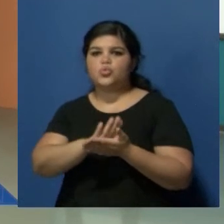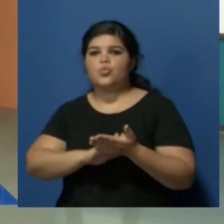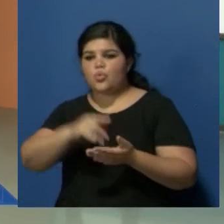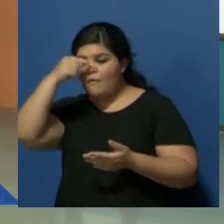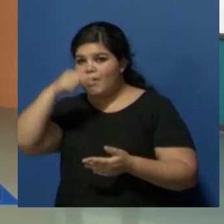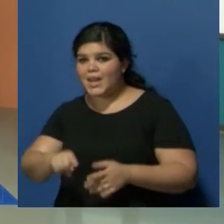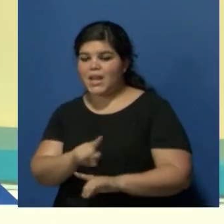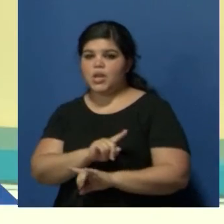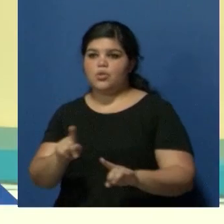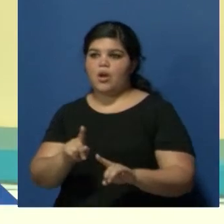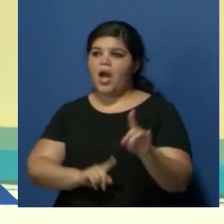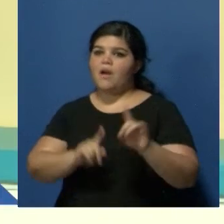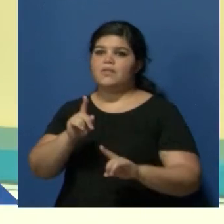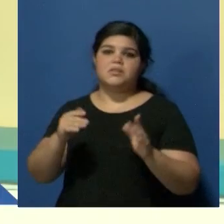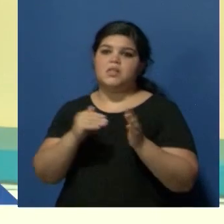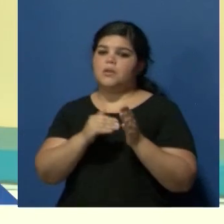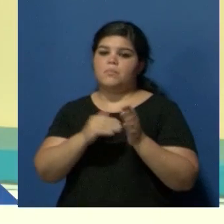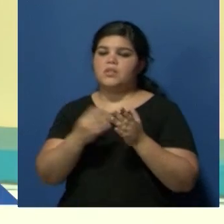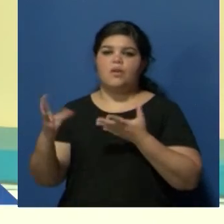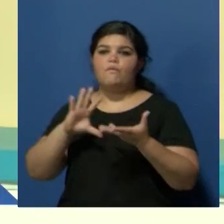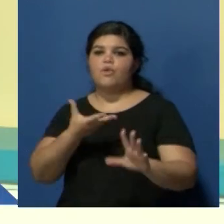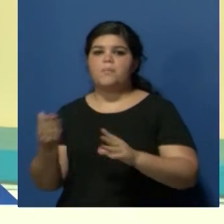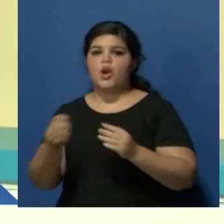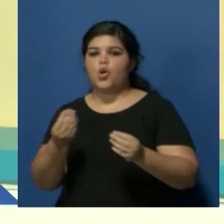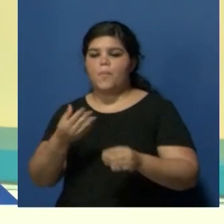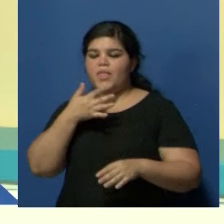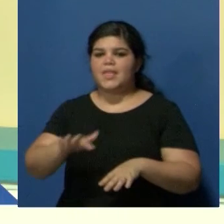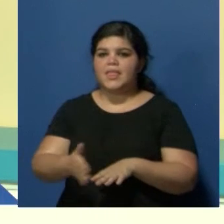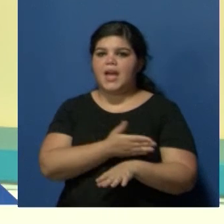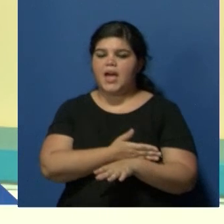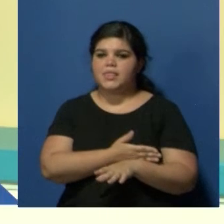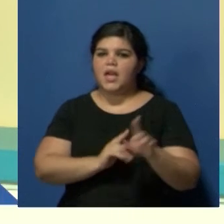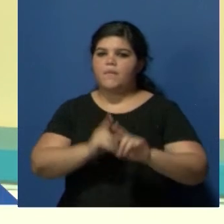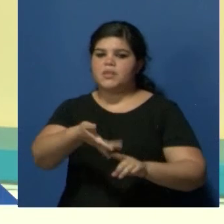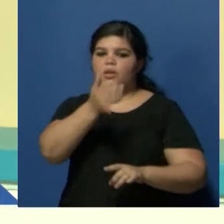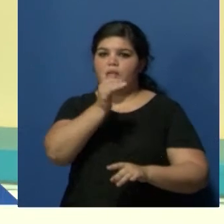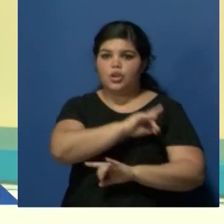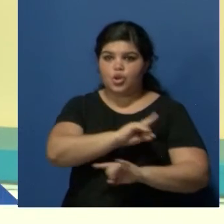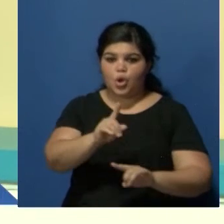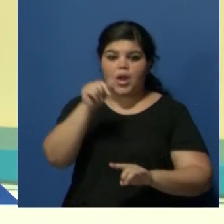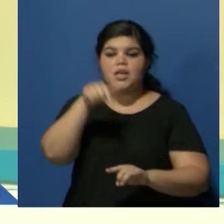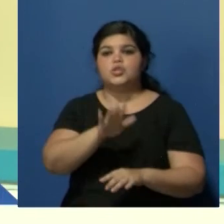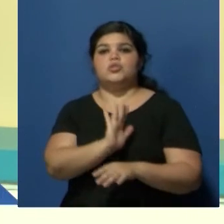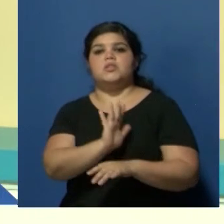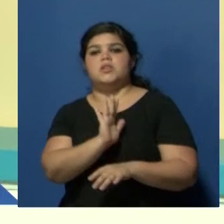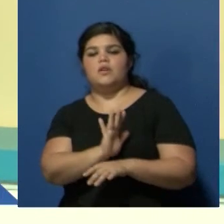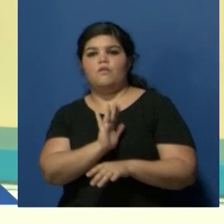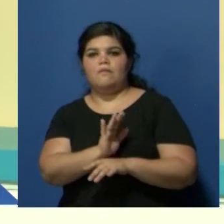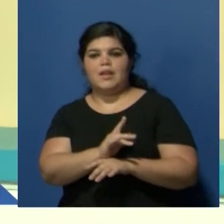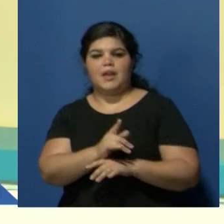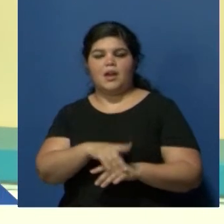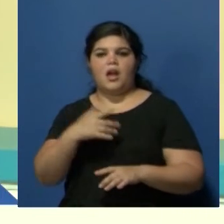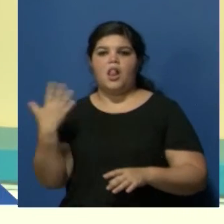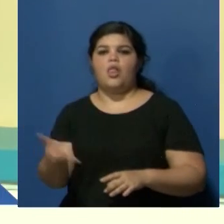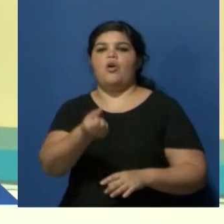Claro. Hay formas de entender este tipo de problemas donde se entiende la abstinencia como el gran logro. Y yo les doy un ejemplo.